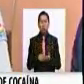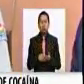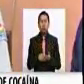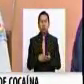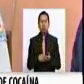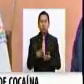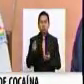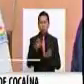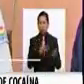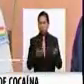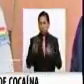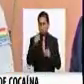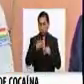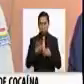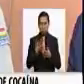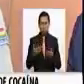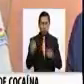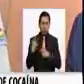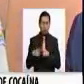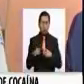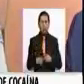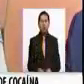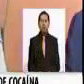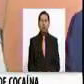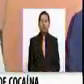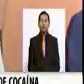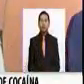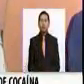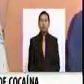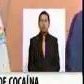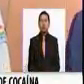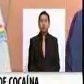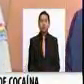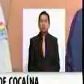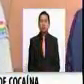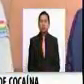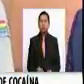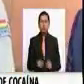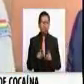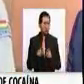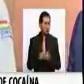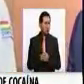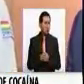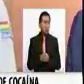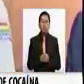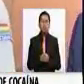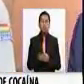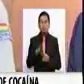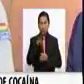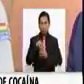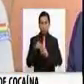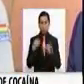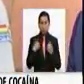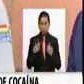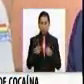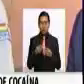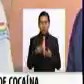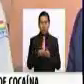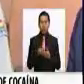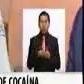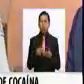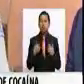de traslado de combustible el valor de la carga en total tenemos el valor